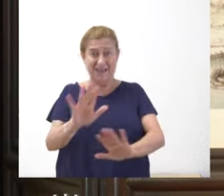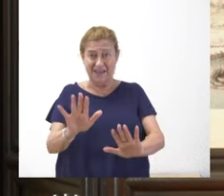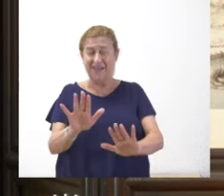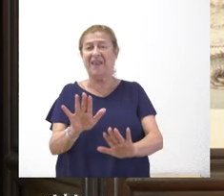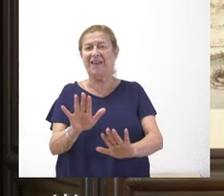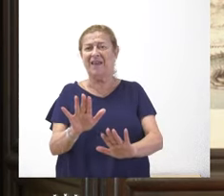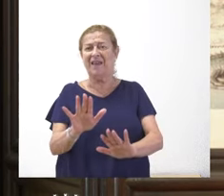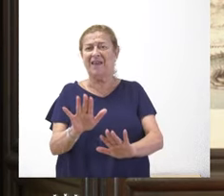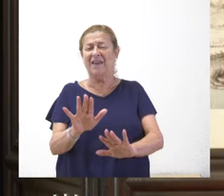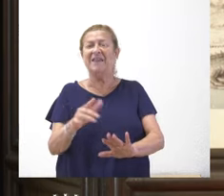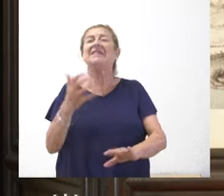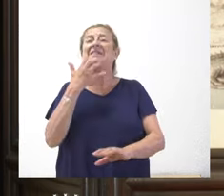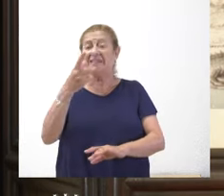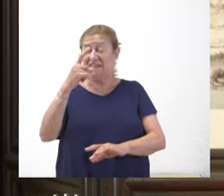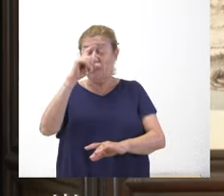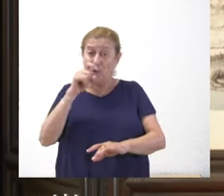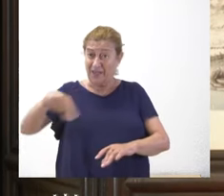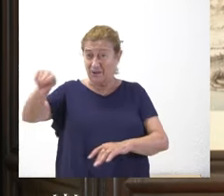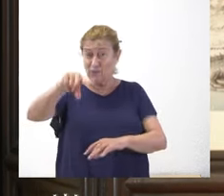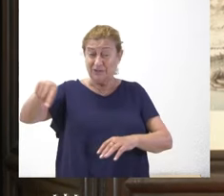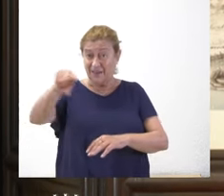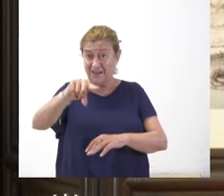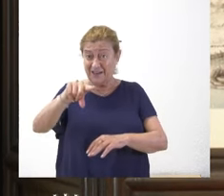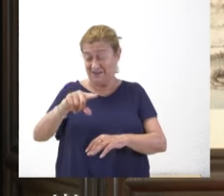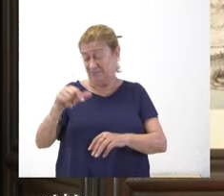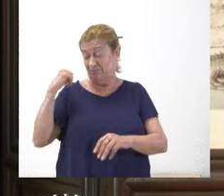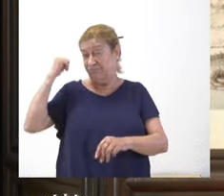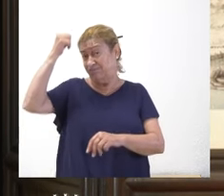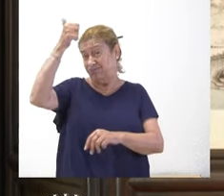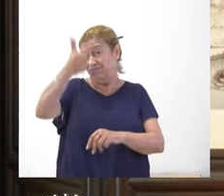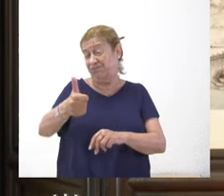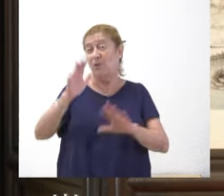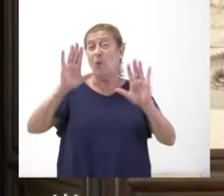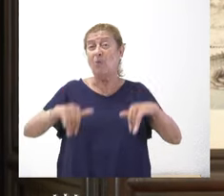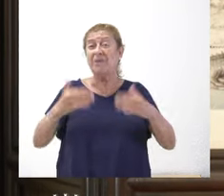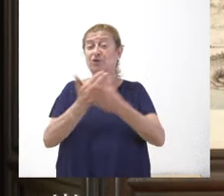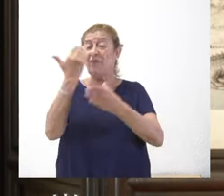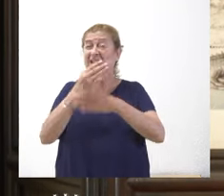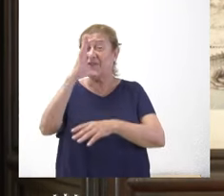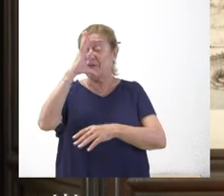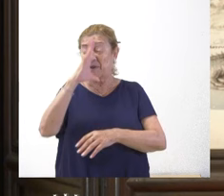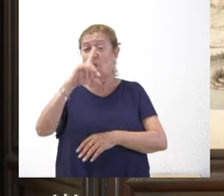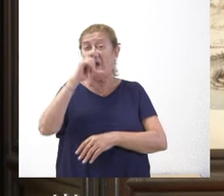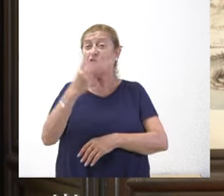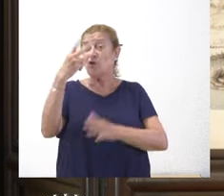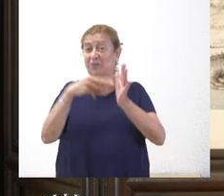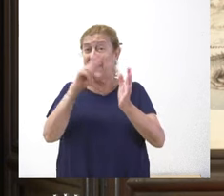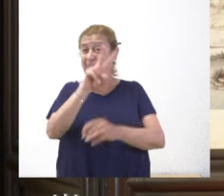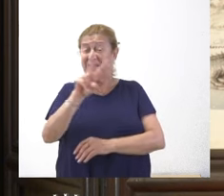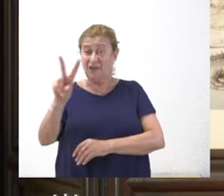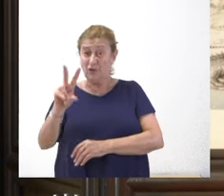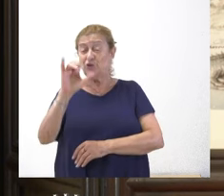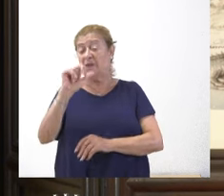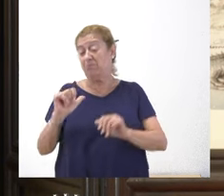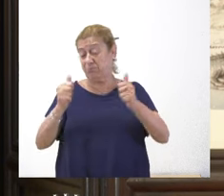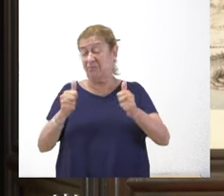mire si se acuerdan ustedes a lo largo de los últimos días de febrero del año 2022 y los